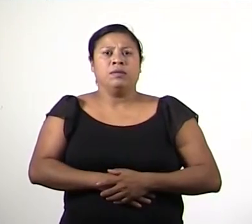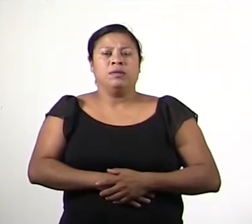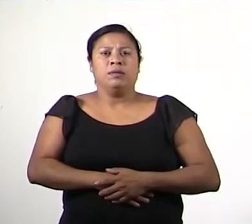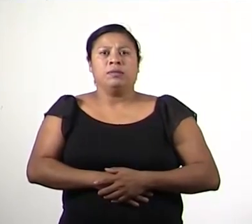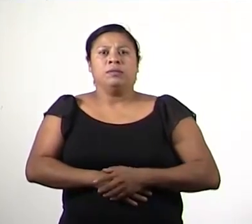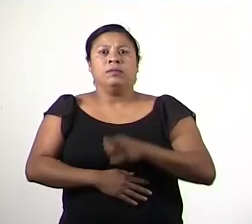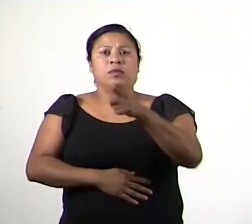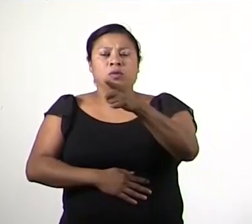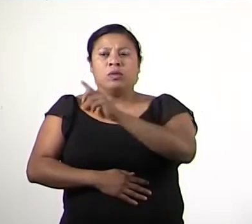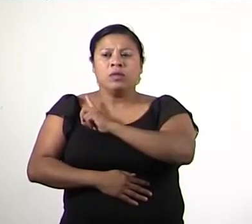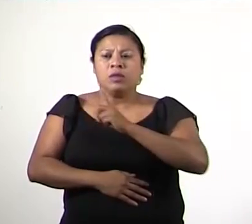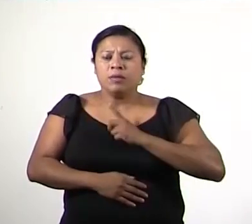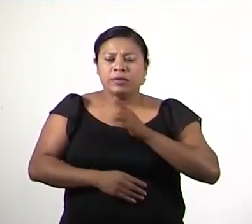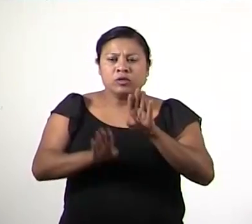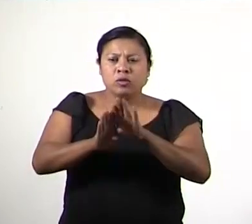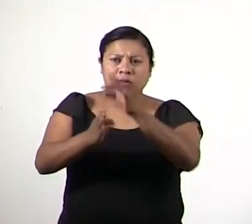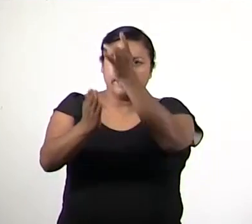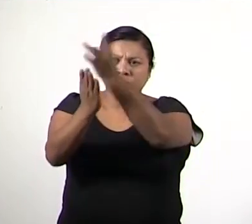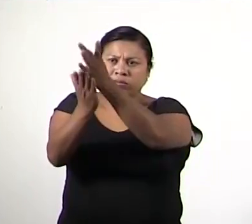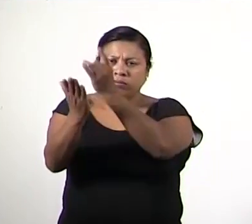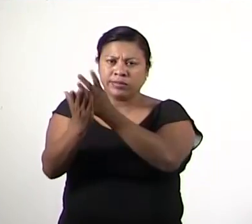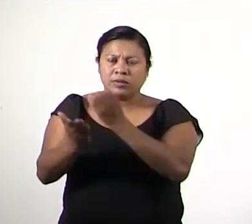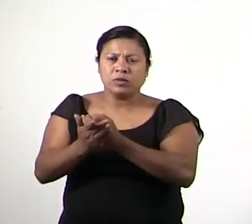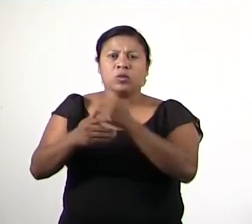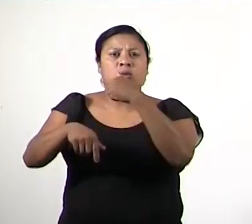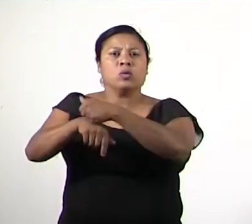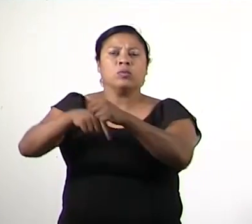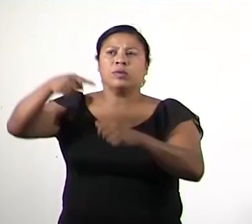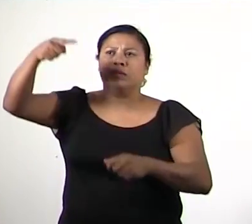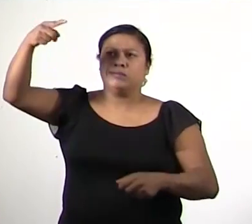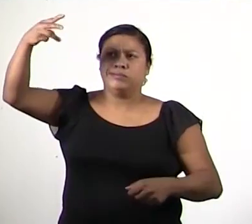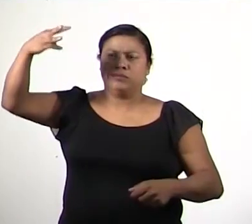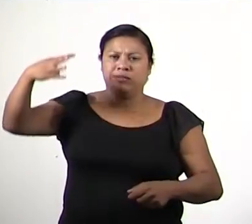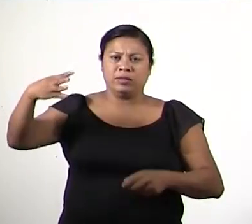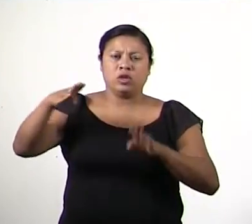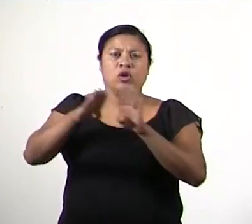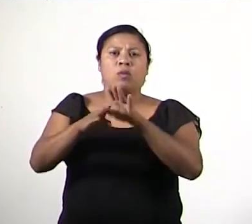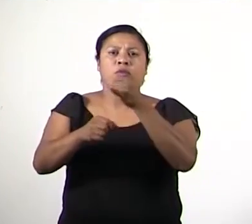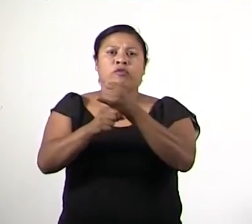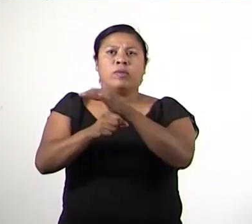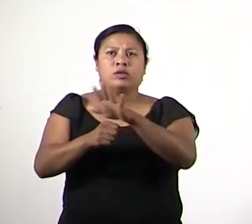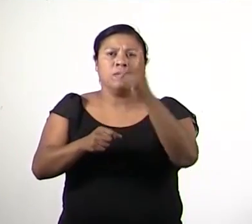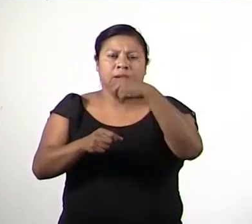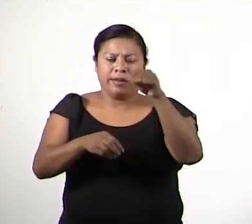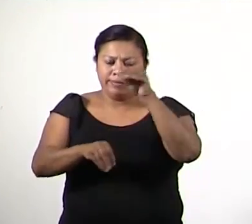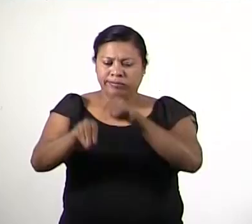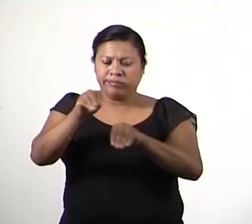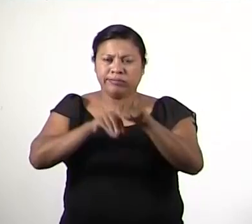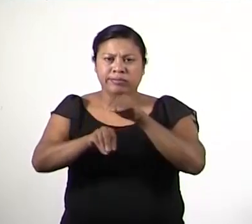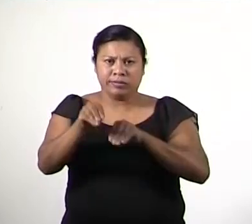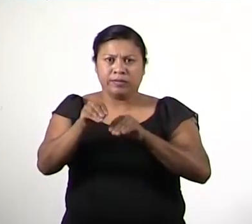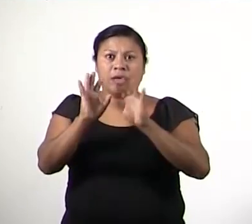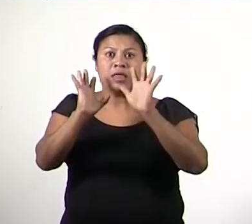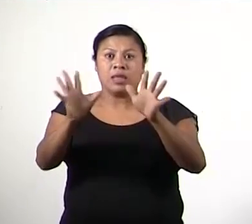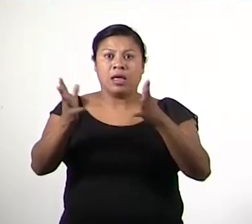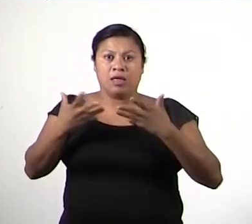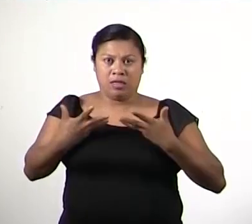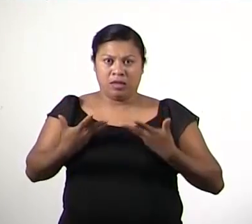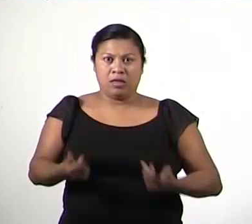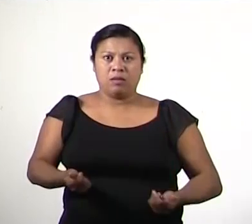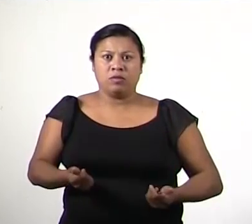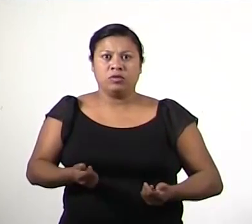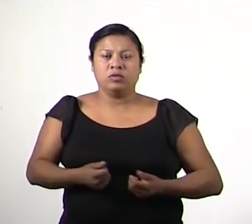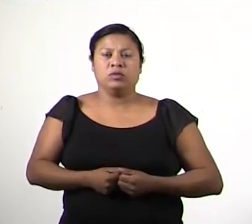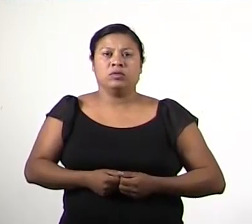que identifiquemos los pasos y las formas de información para organizarla. Ya entendimos